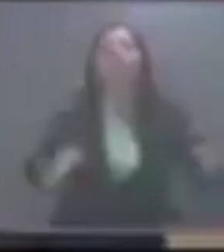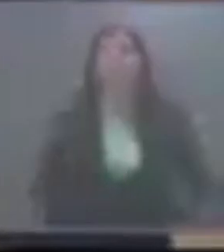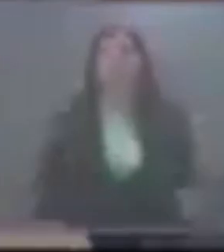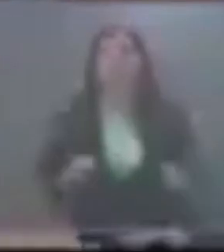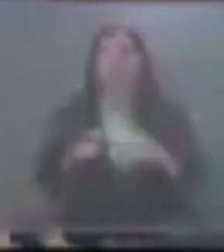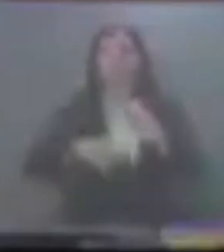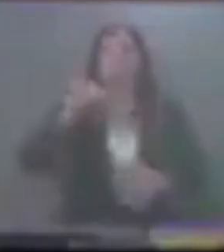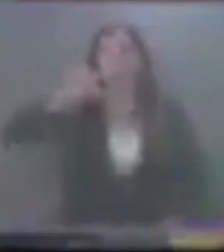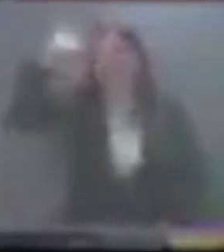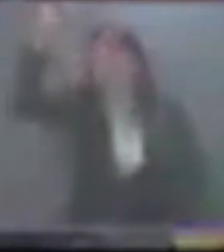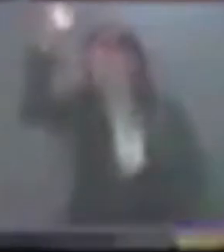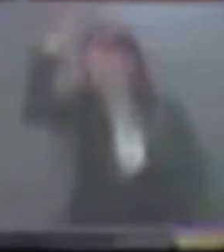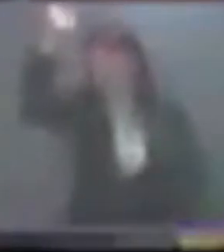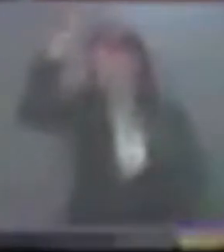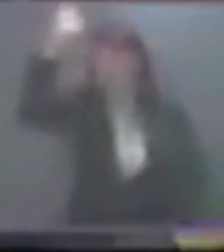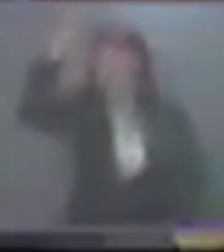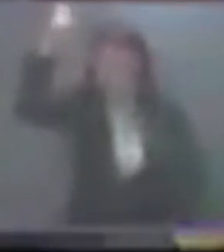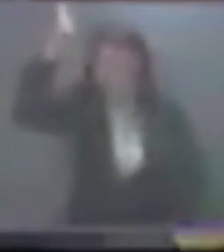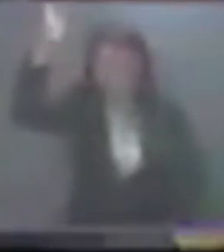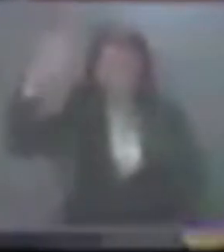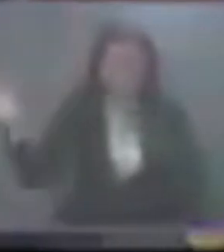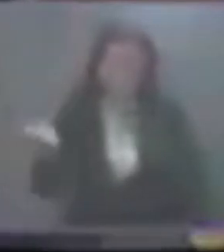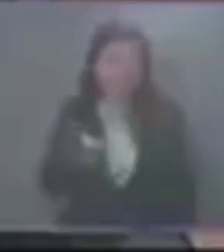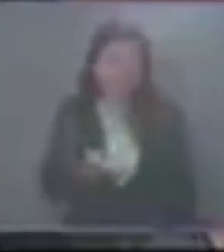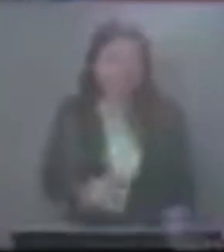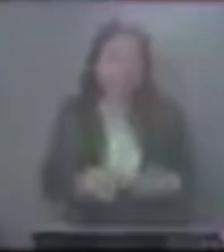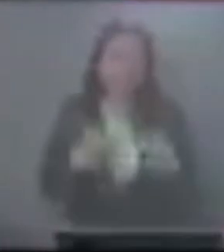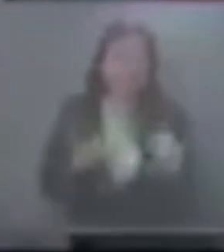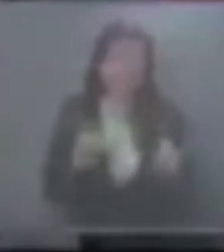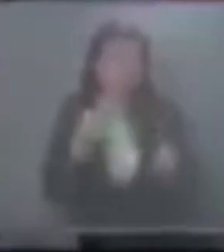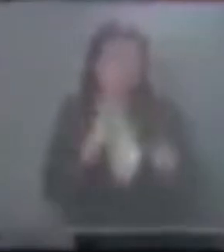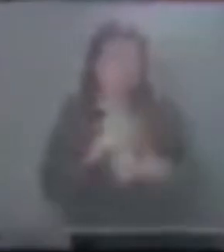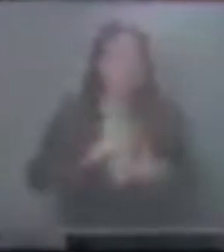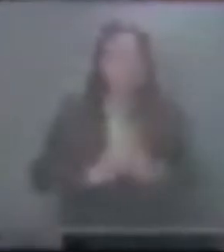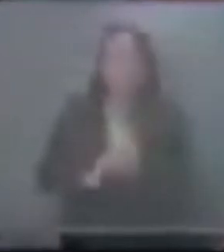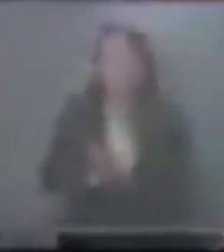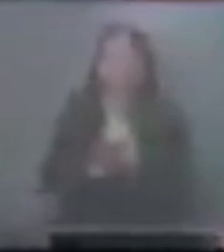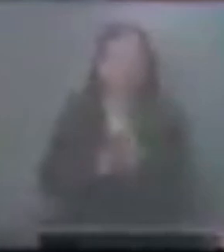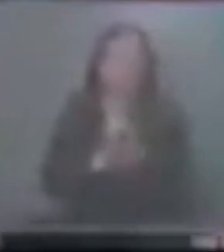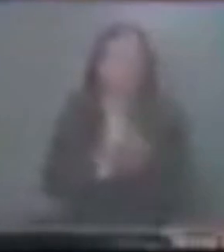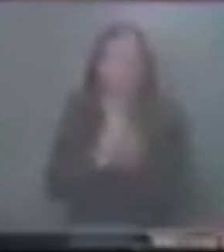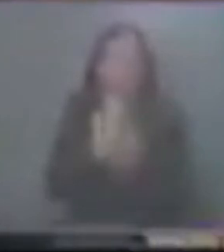la altura hoy vengo con pasión